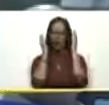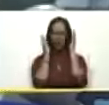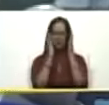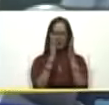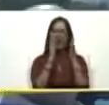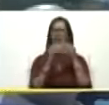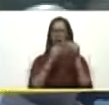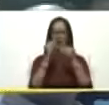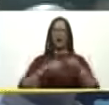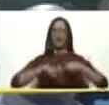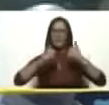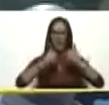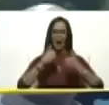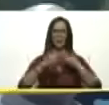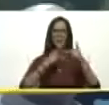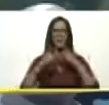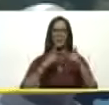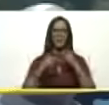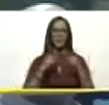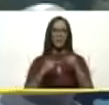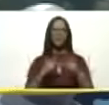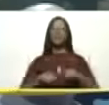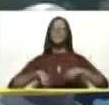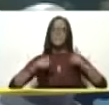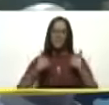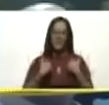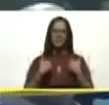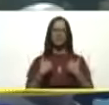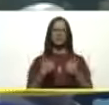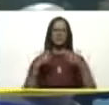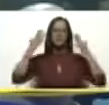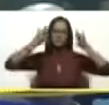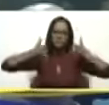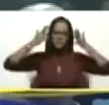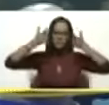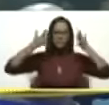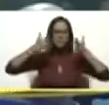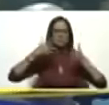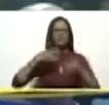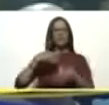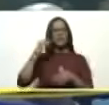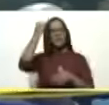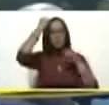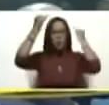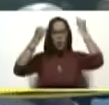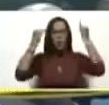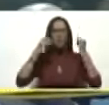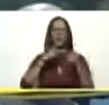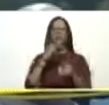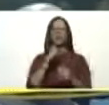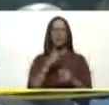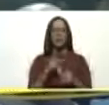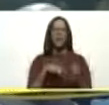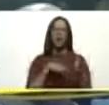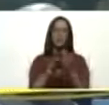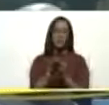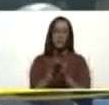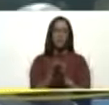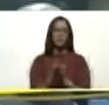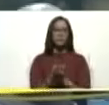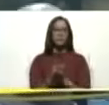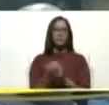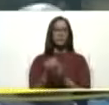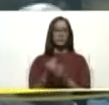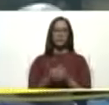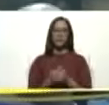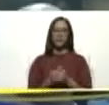más producción, enfocado en seguir formándose ideológica, políticamente, para avanzar en la inventiva obrera